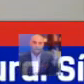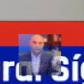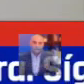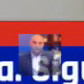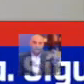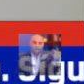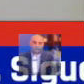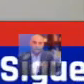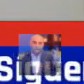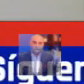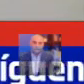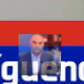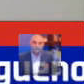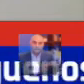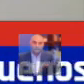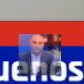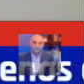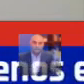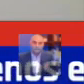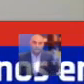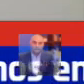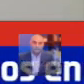esa laya de empresarios,